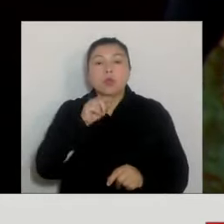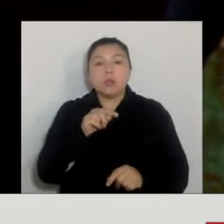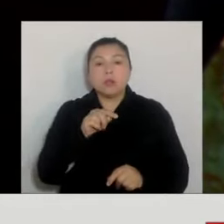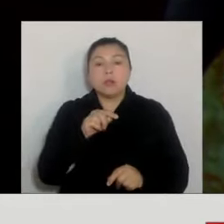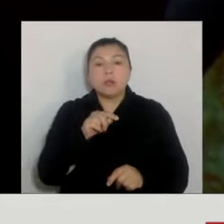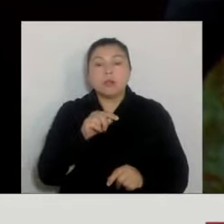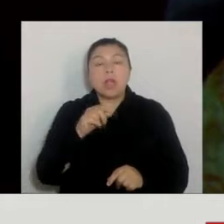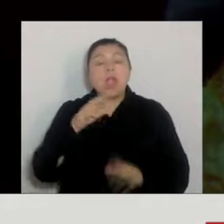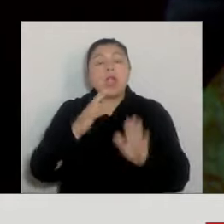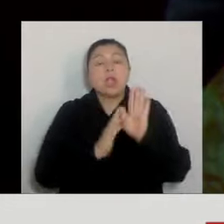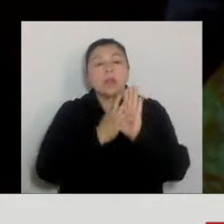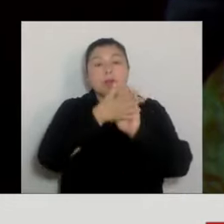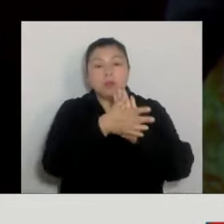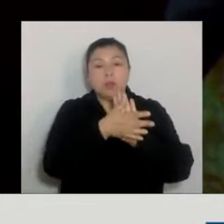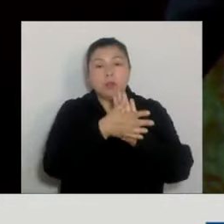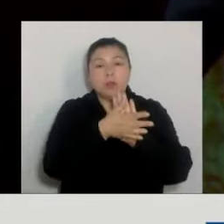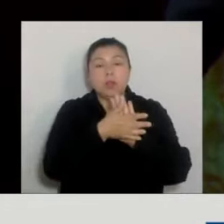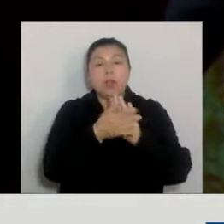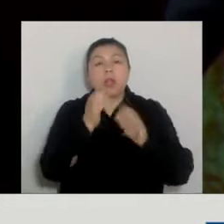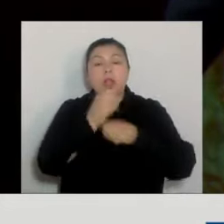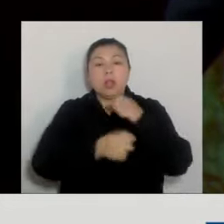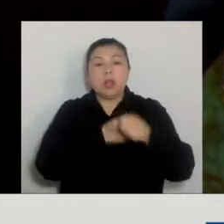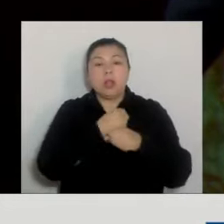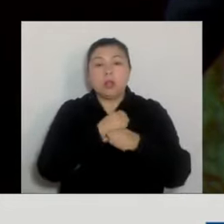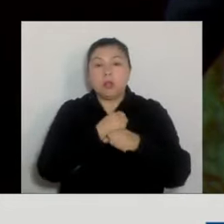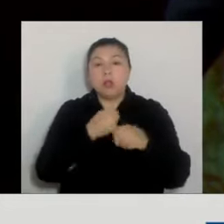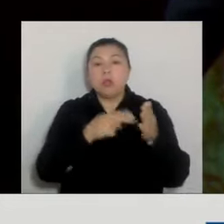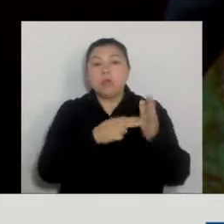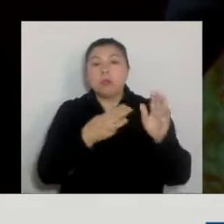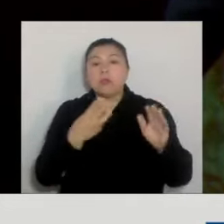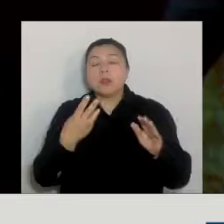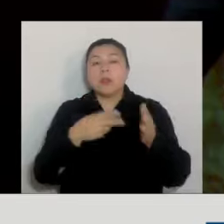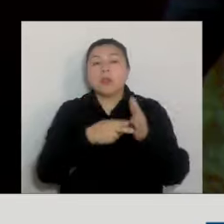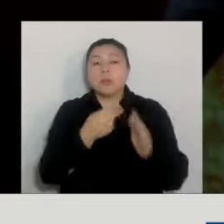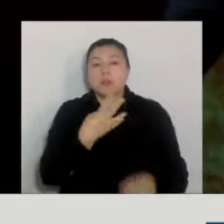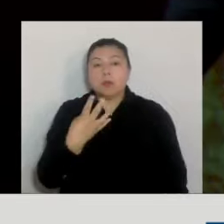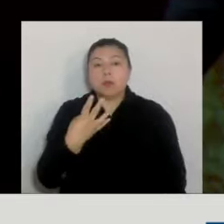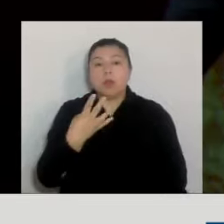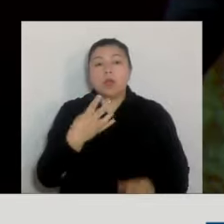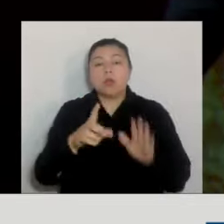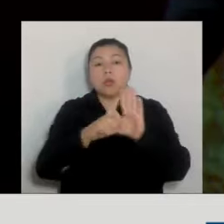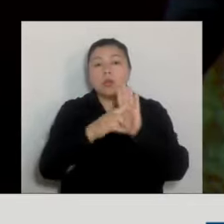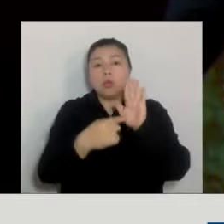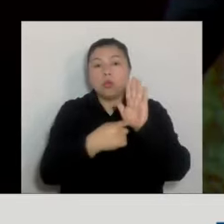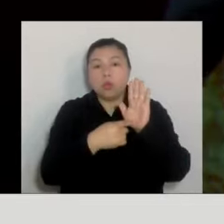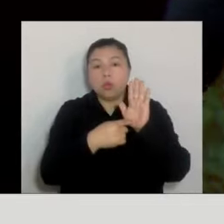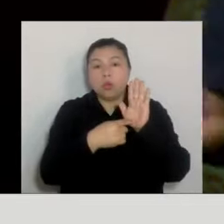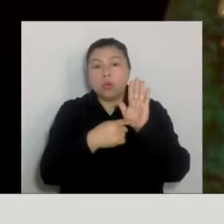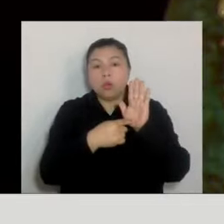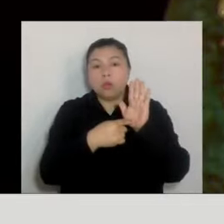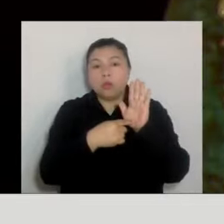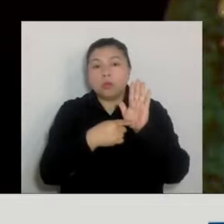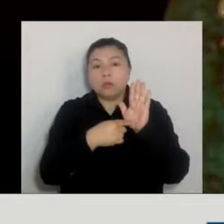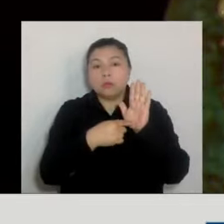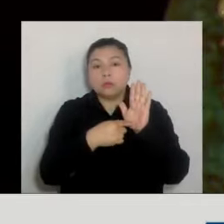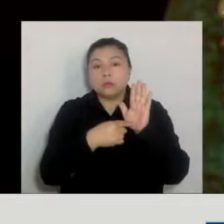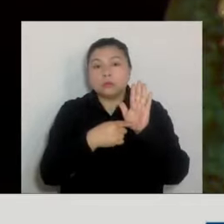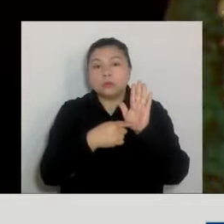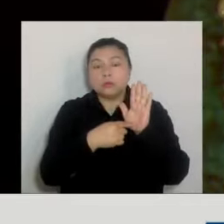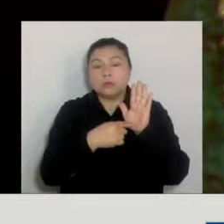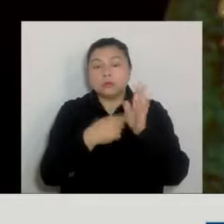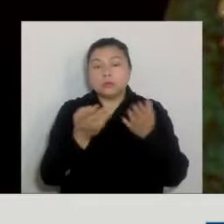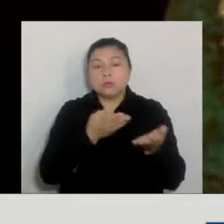araucanía entre los años 2023 y 2024 y que generan un cortes masivos de estos servicios la